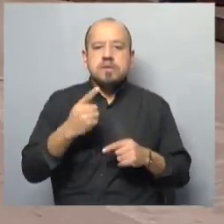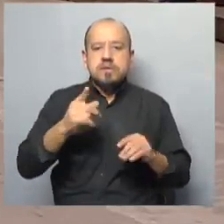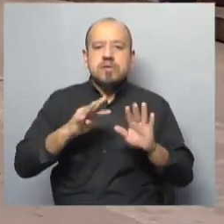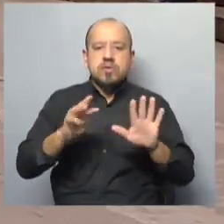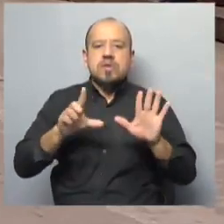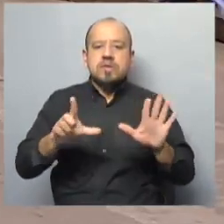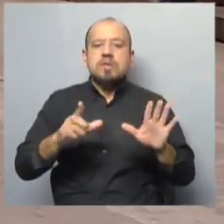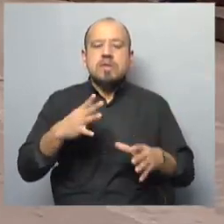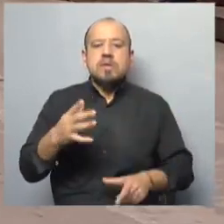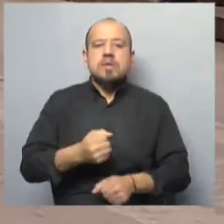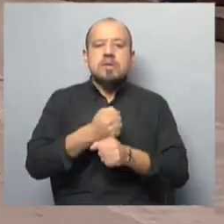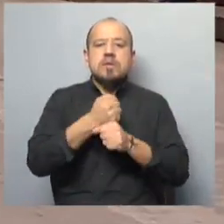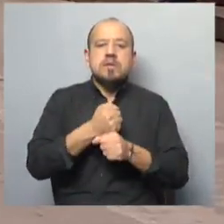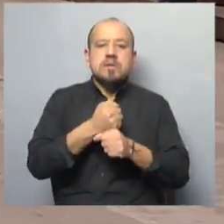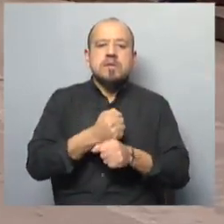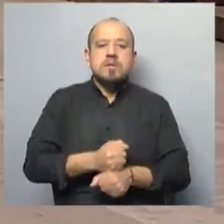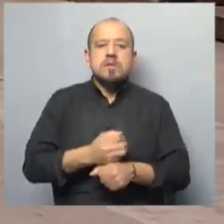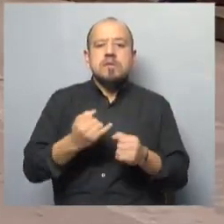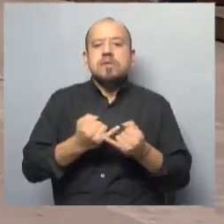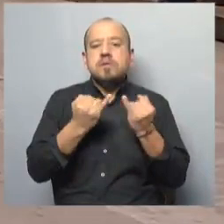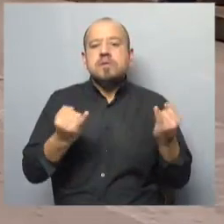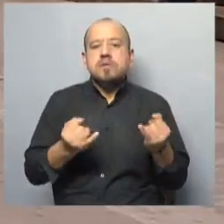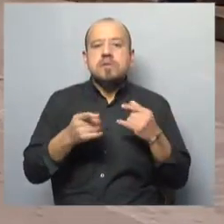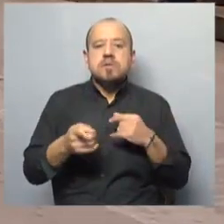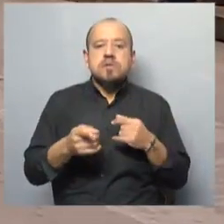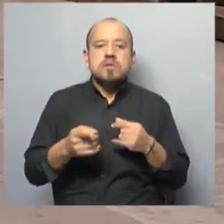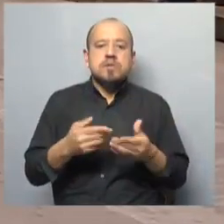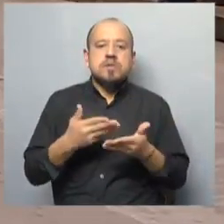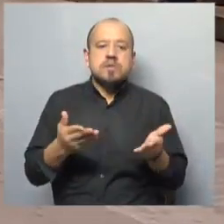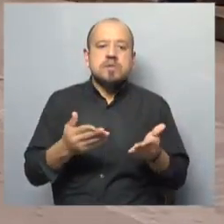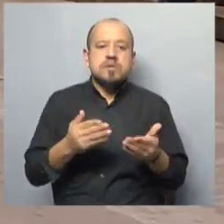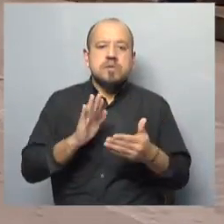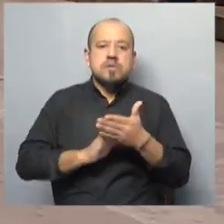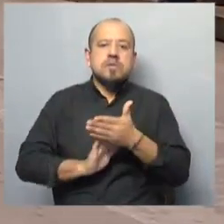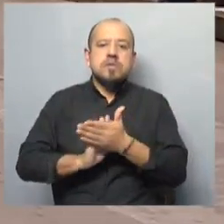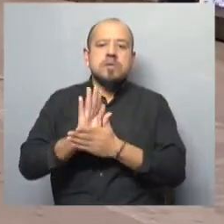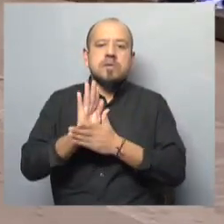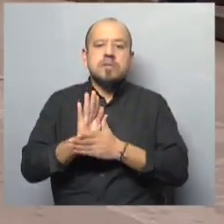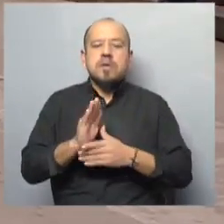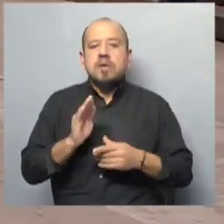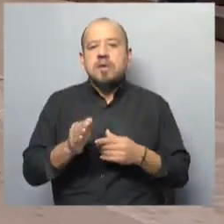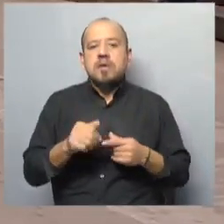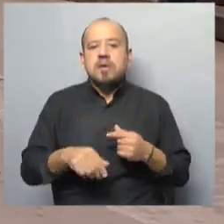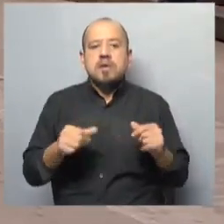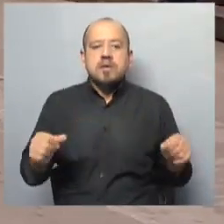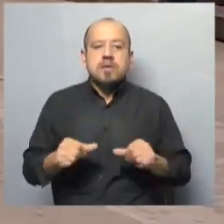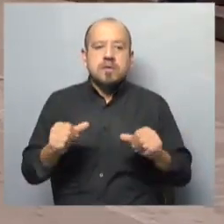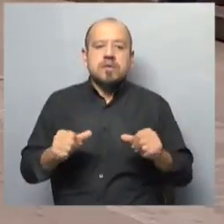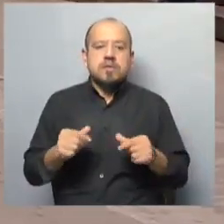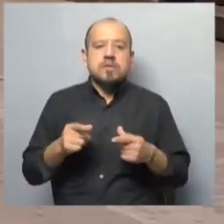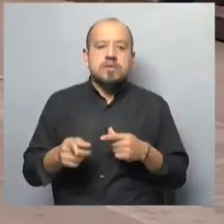aniversario de la Declaratoria de la Independencia. Actos protocolares que desde la mañana se vienen realizando en esta